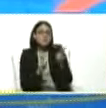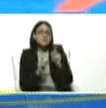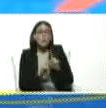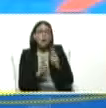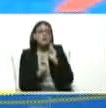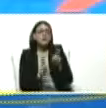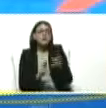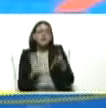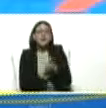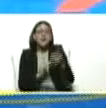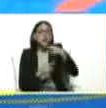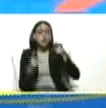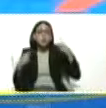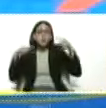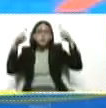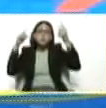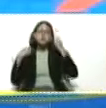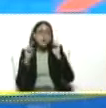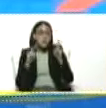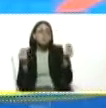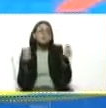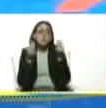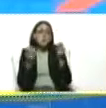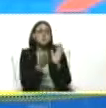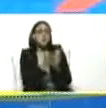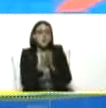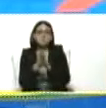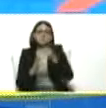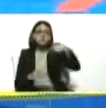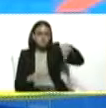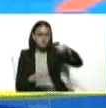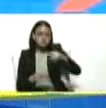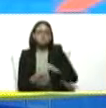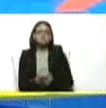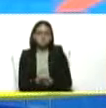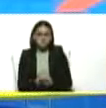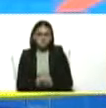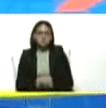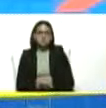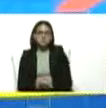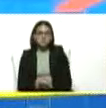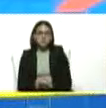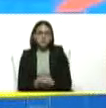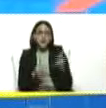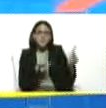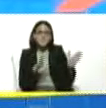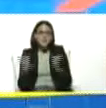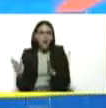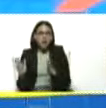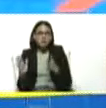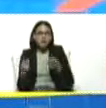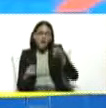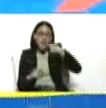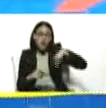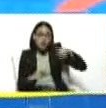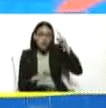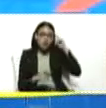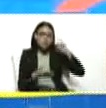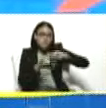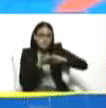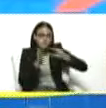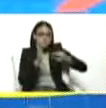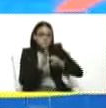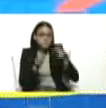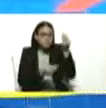exitosos, sin lugar a dudas. El plan que pensamos,